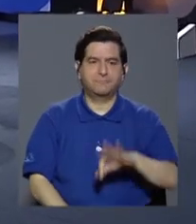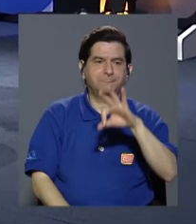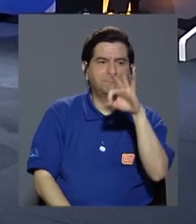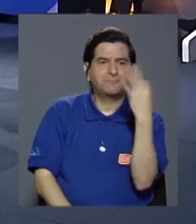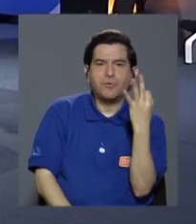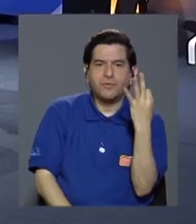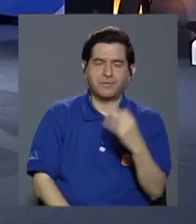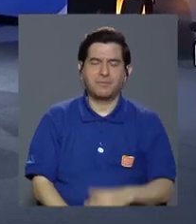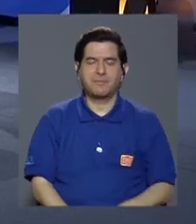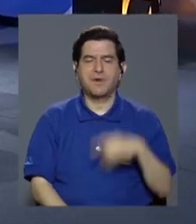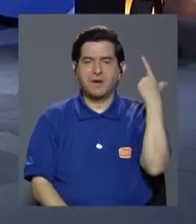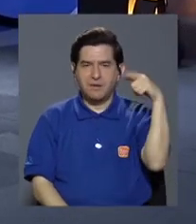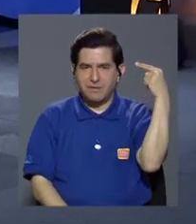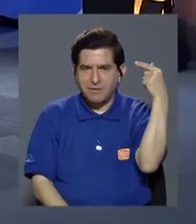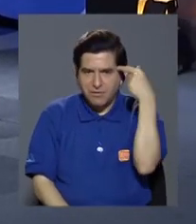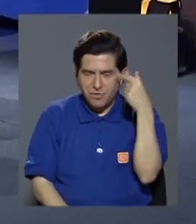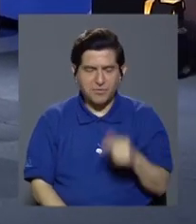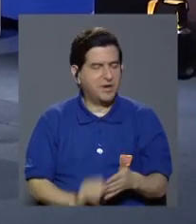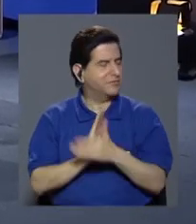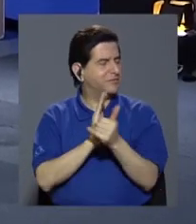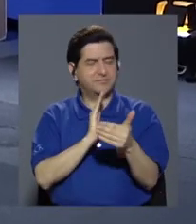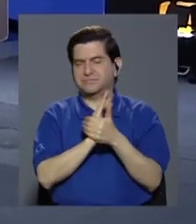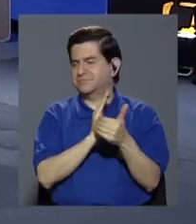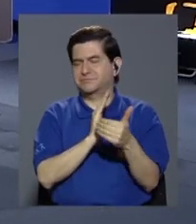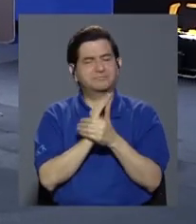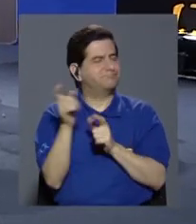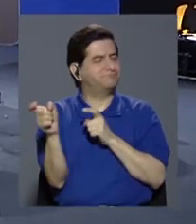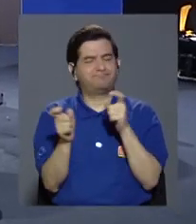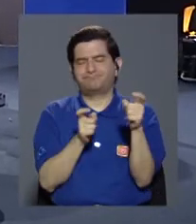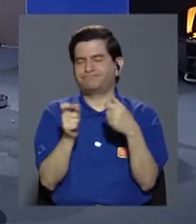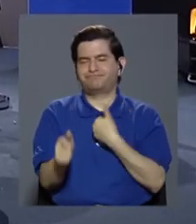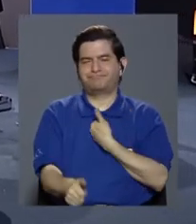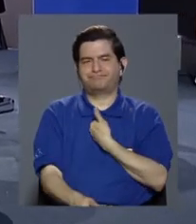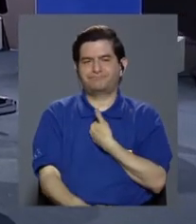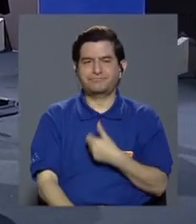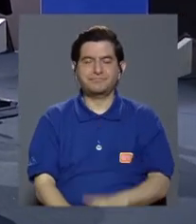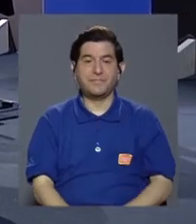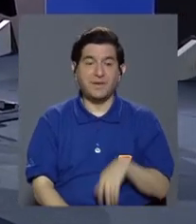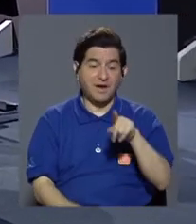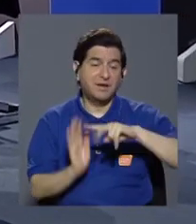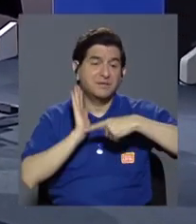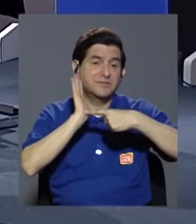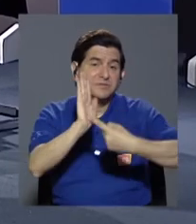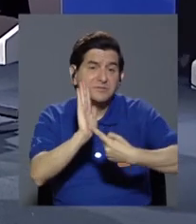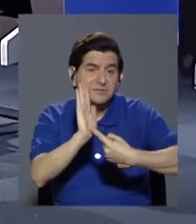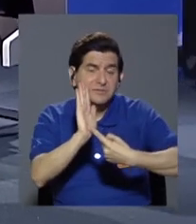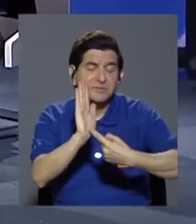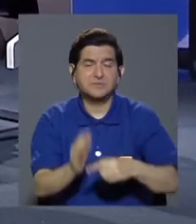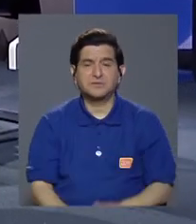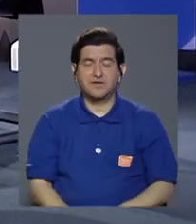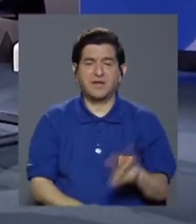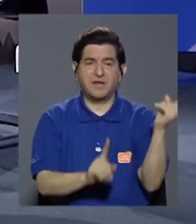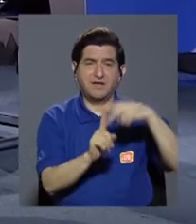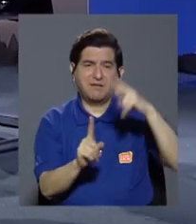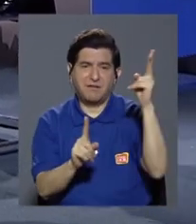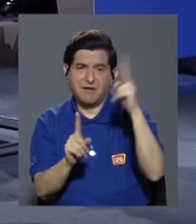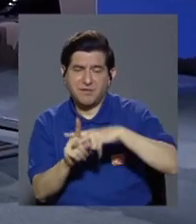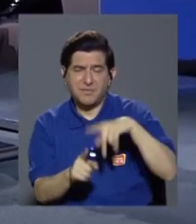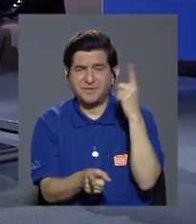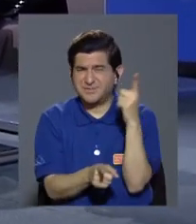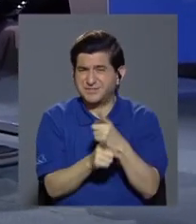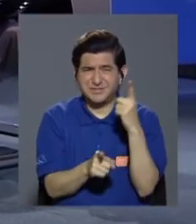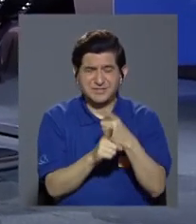como un estado pierde la capacidad de controlarse y eso se refleja en el ejercicio inadecuado